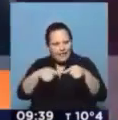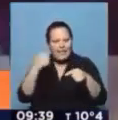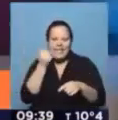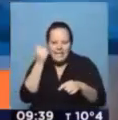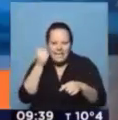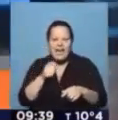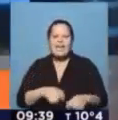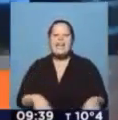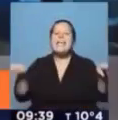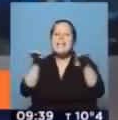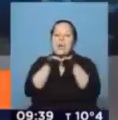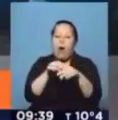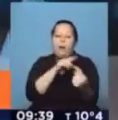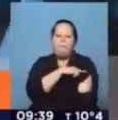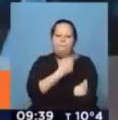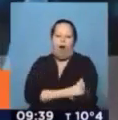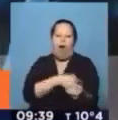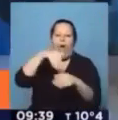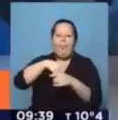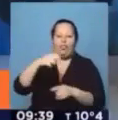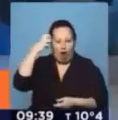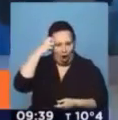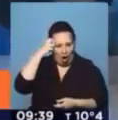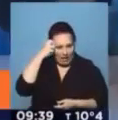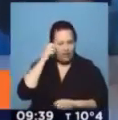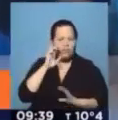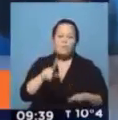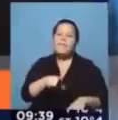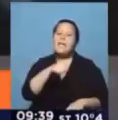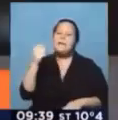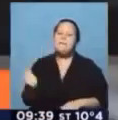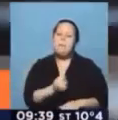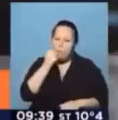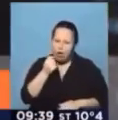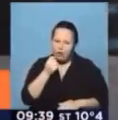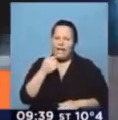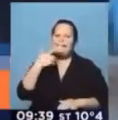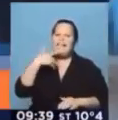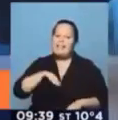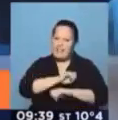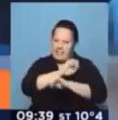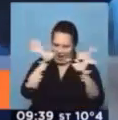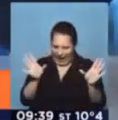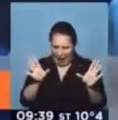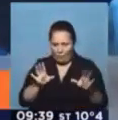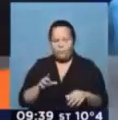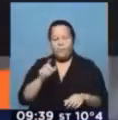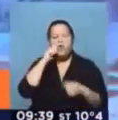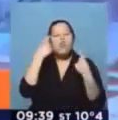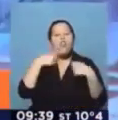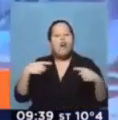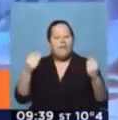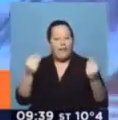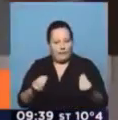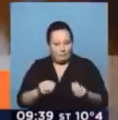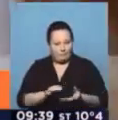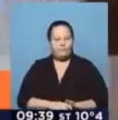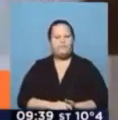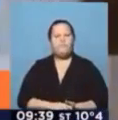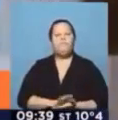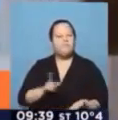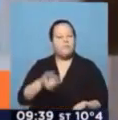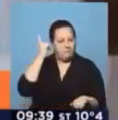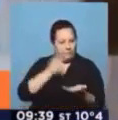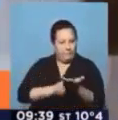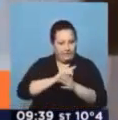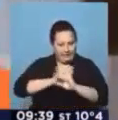llevan a querer tener el mismo poder en el Congreso. O sea, esto es muy importante que podamos entenderlo. La buena noticia es que